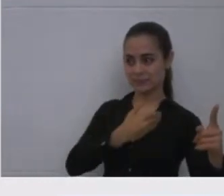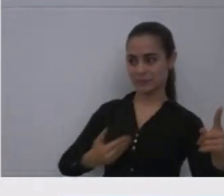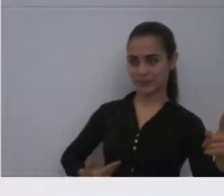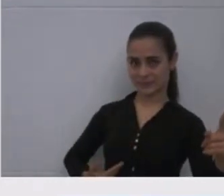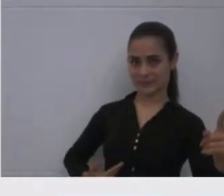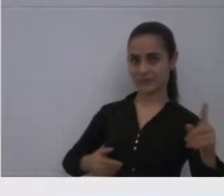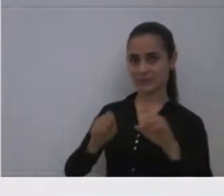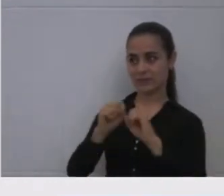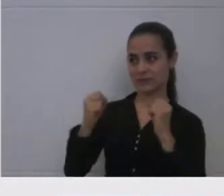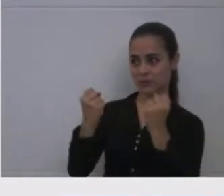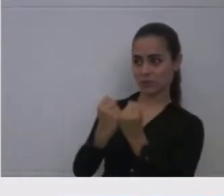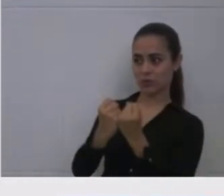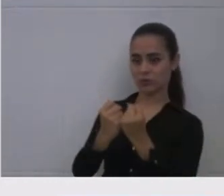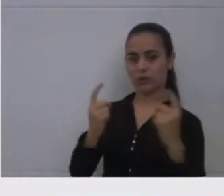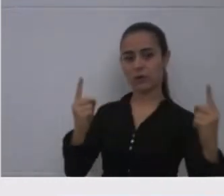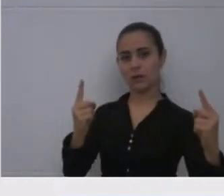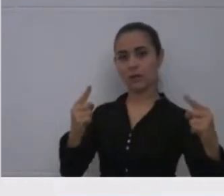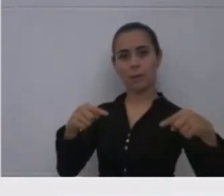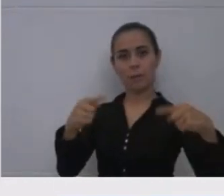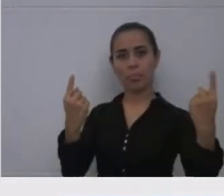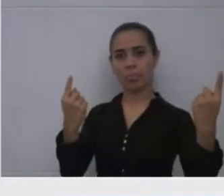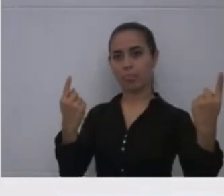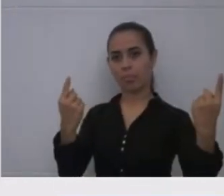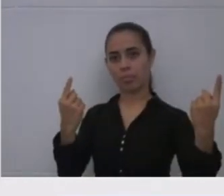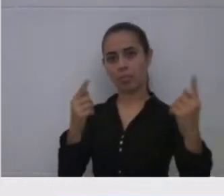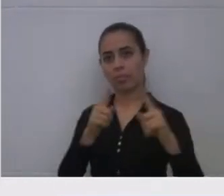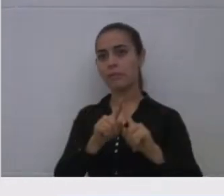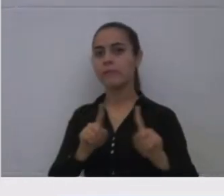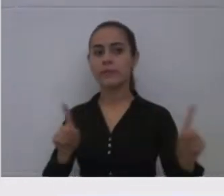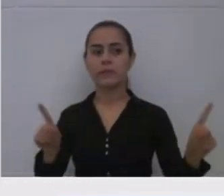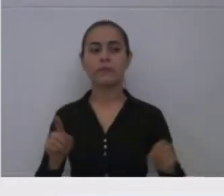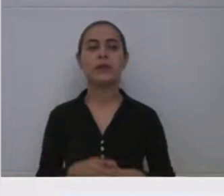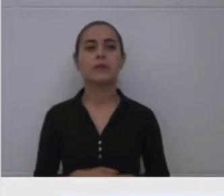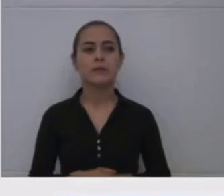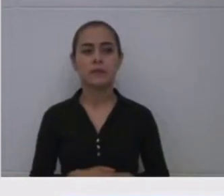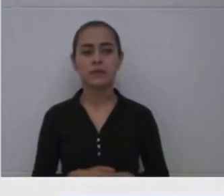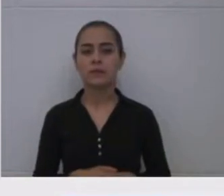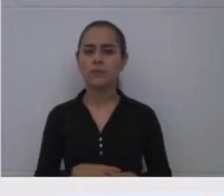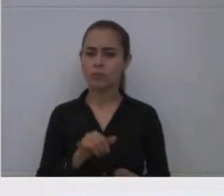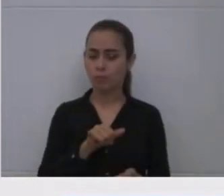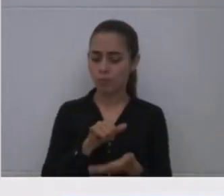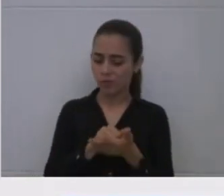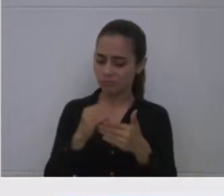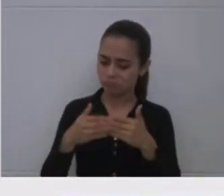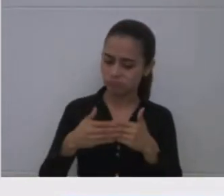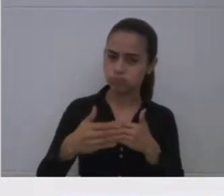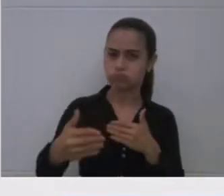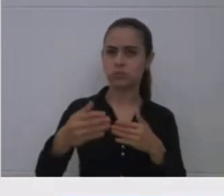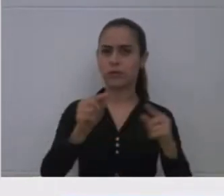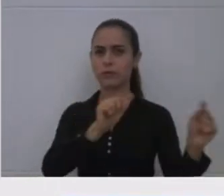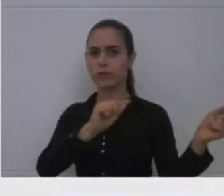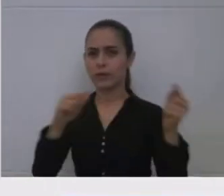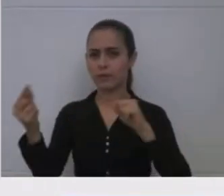nunca, nunca se nos archivaría un debate de desaparición de niñas.